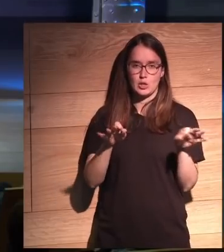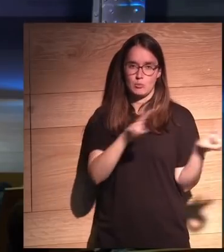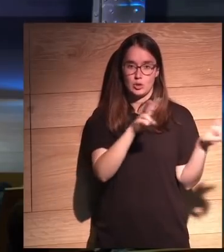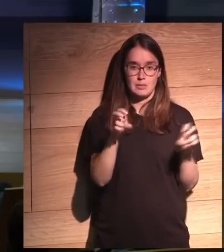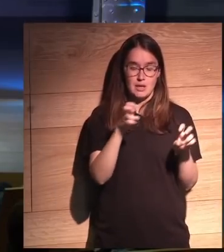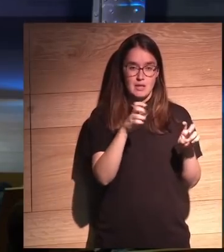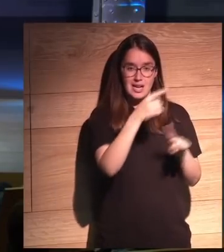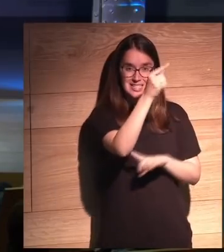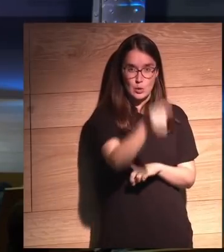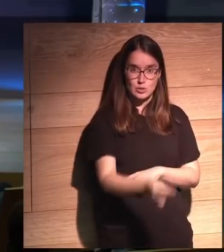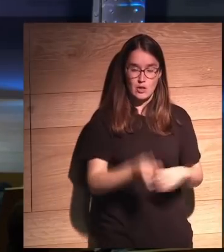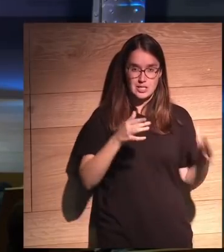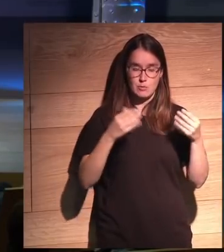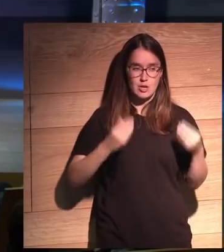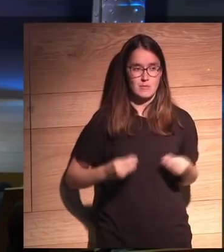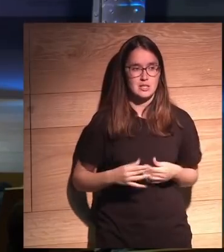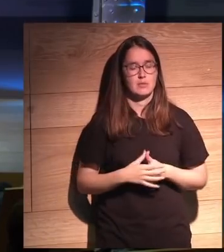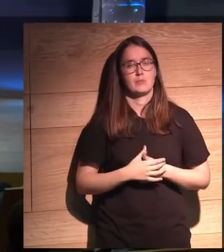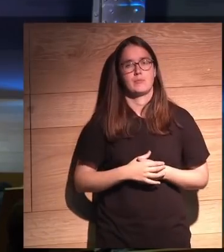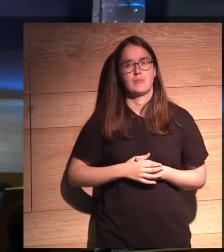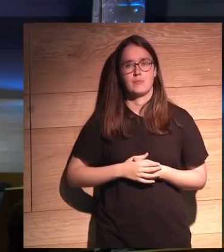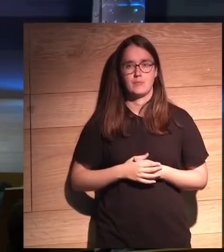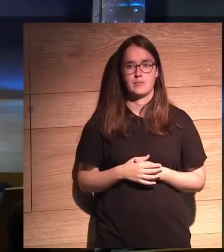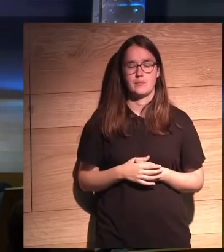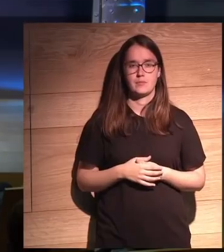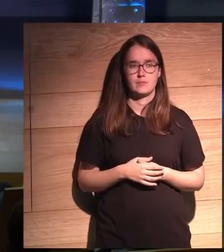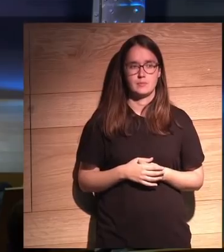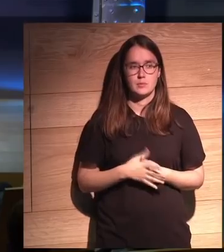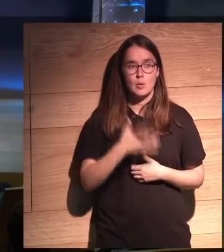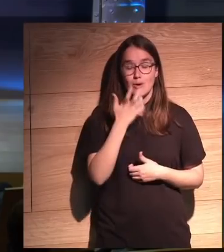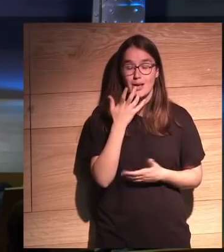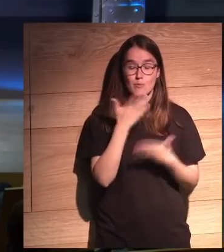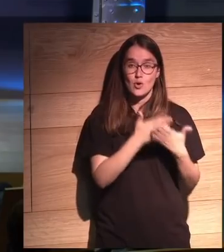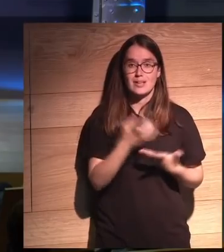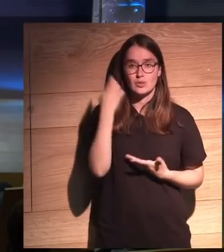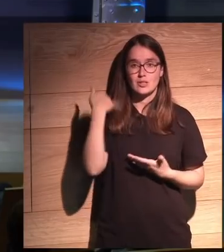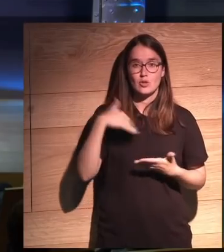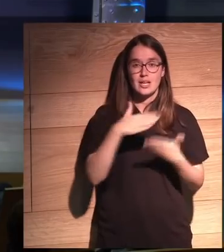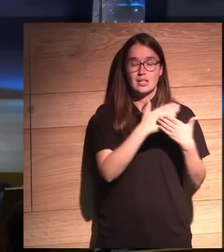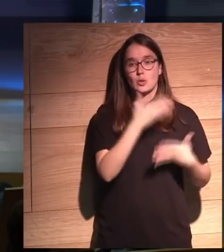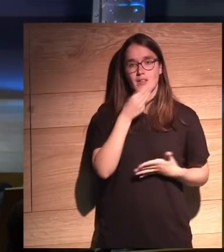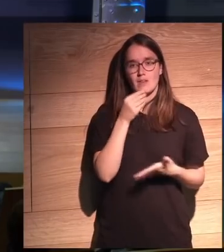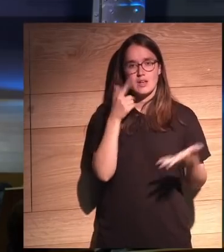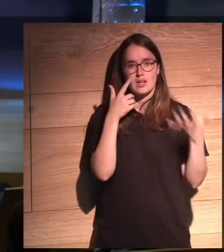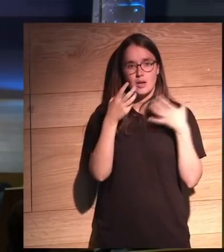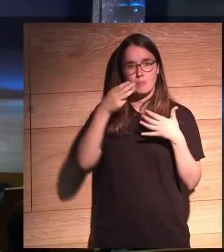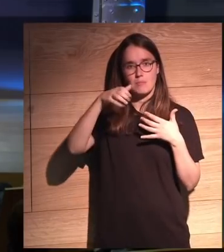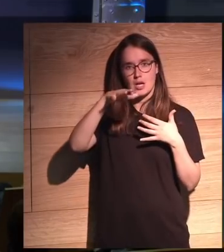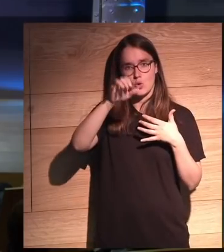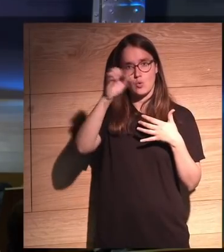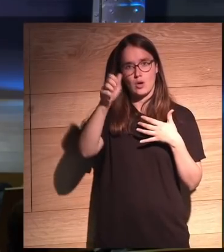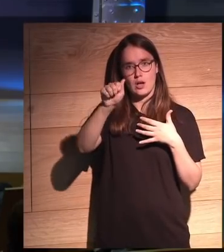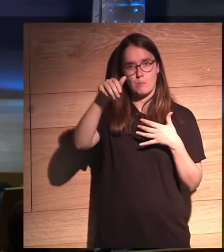las ilustradoras de esa época. Ahí estaban, por ejemplo, estudiando ya en la Escuela de Bellas Artes, Maruja